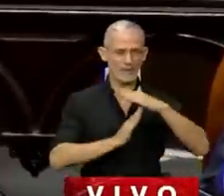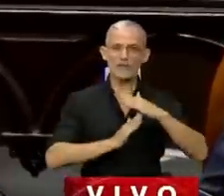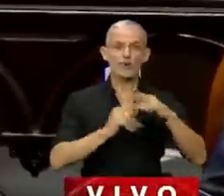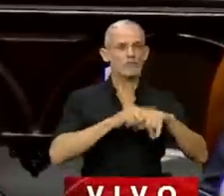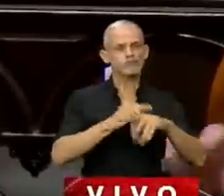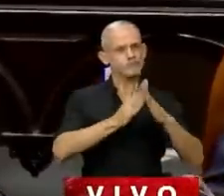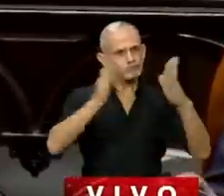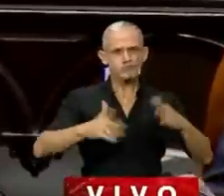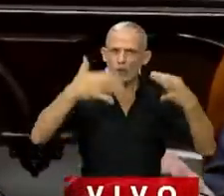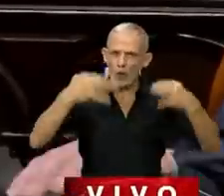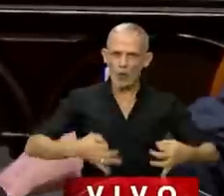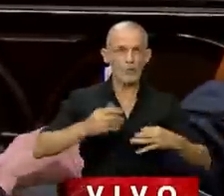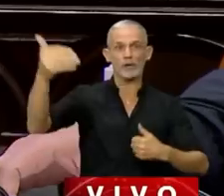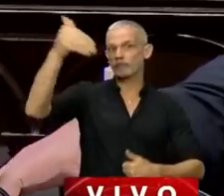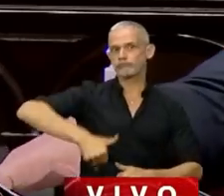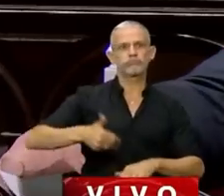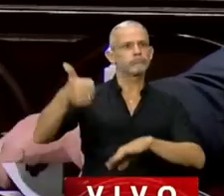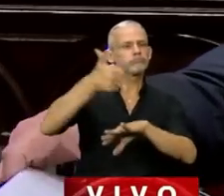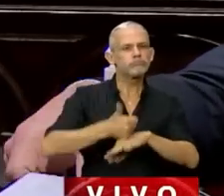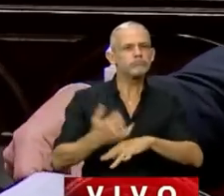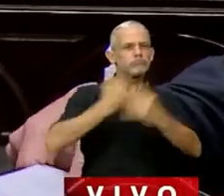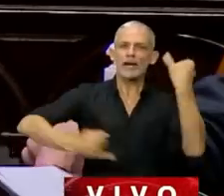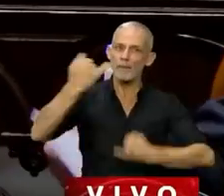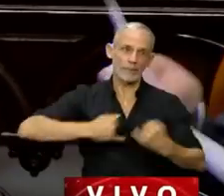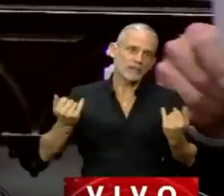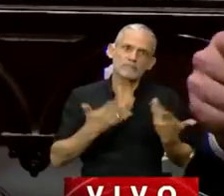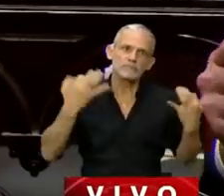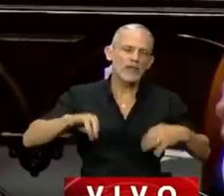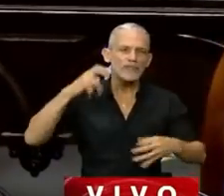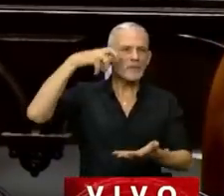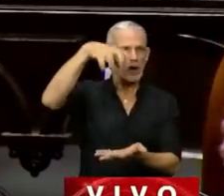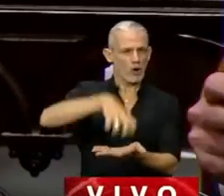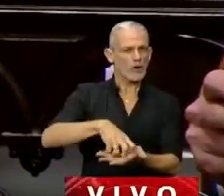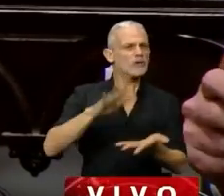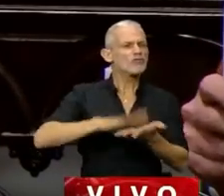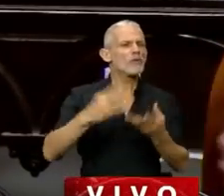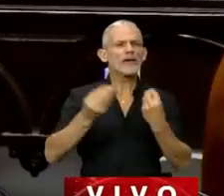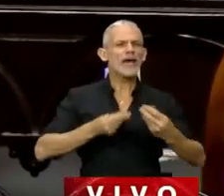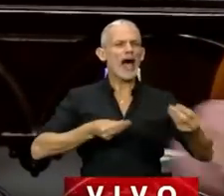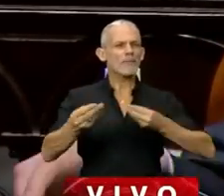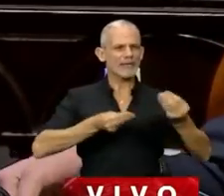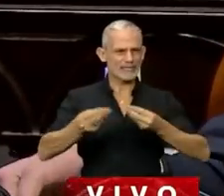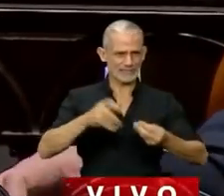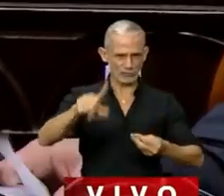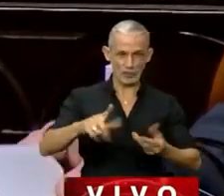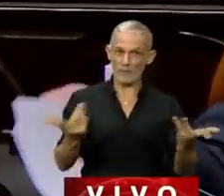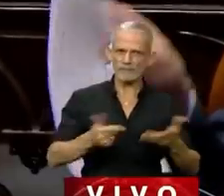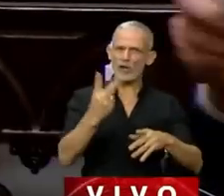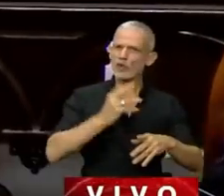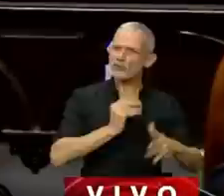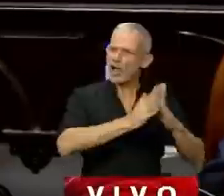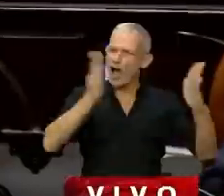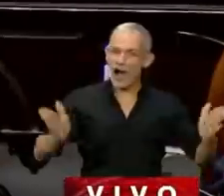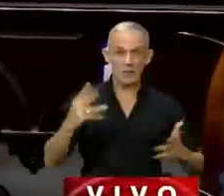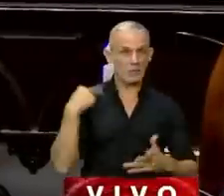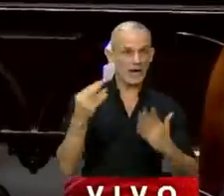el mandato institucional y asista a esta casa a dar las explicaciones correspondientes en relación a la administración. Durante